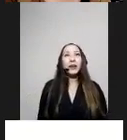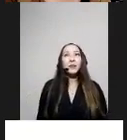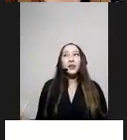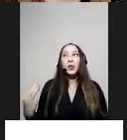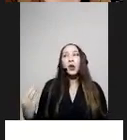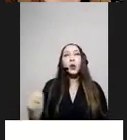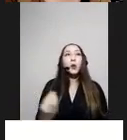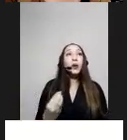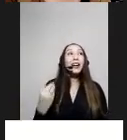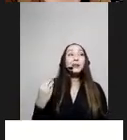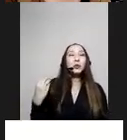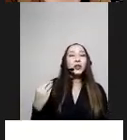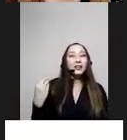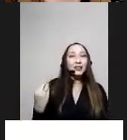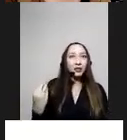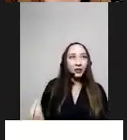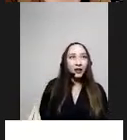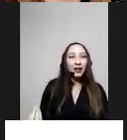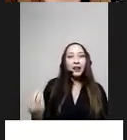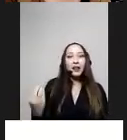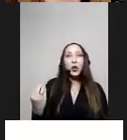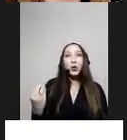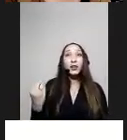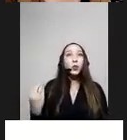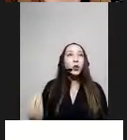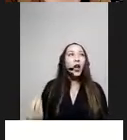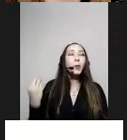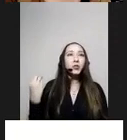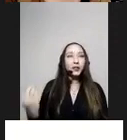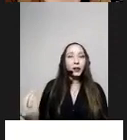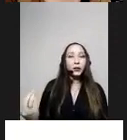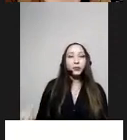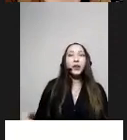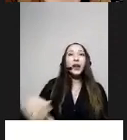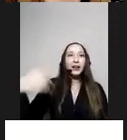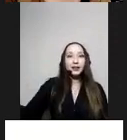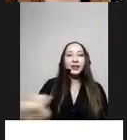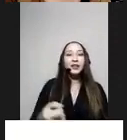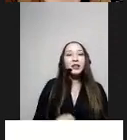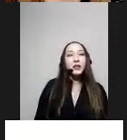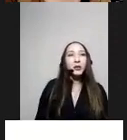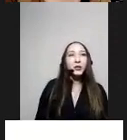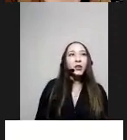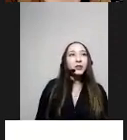aplica? ¿Cómo lo podemos ver en el mundo organizacional con resultados positivos? Ahí